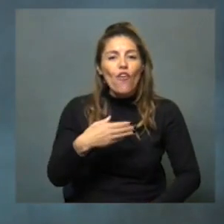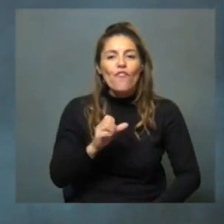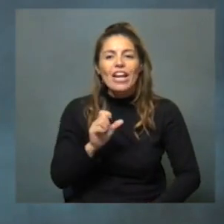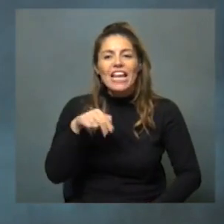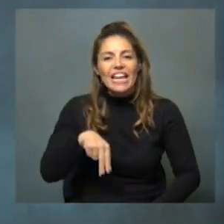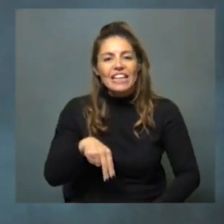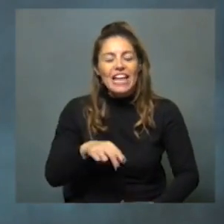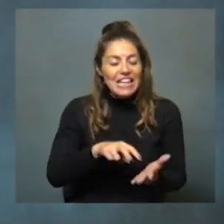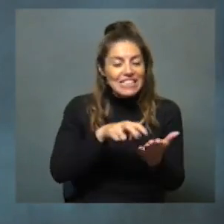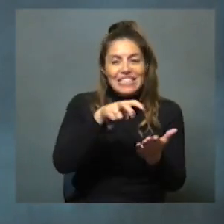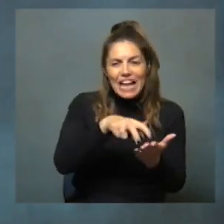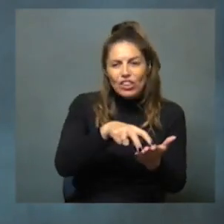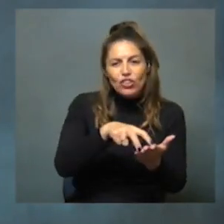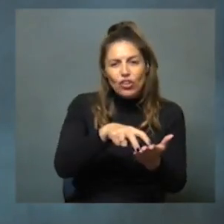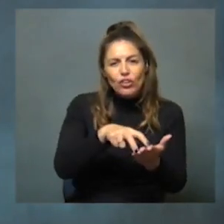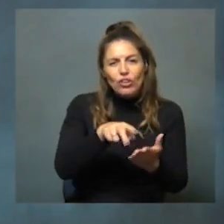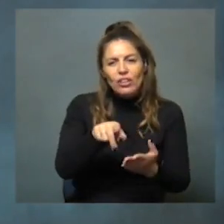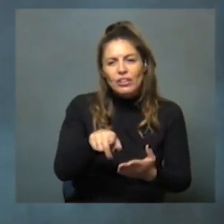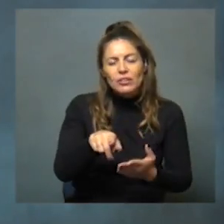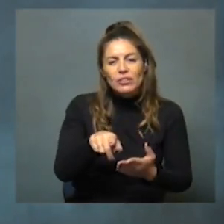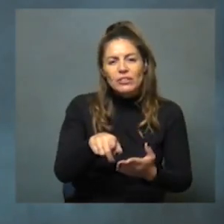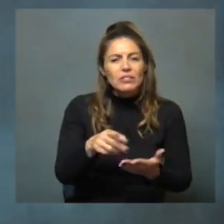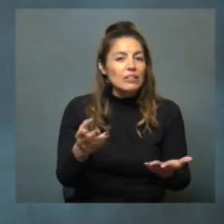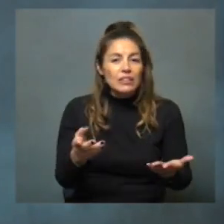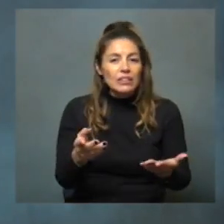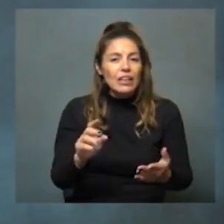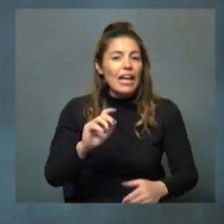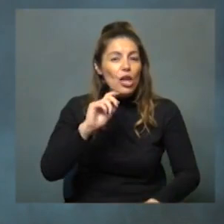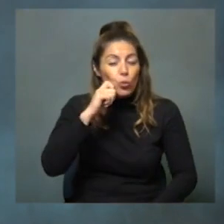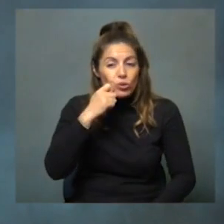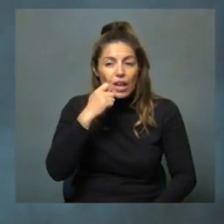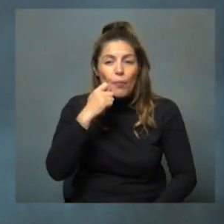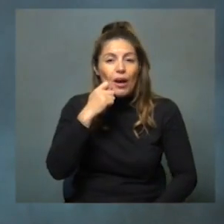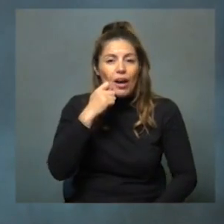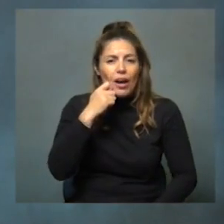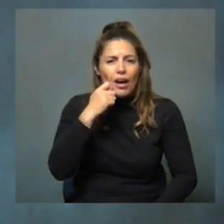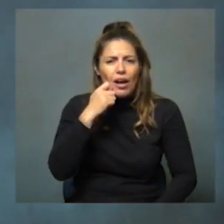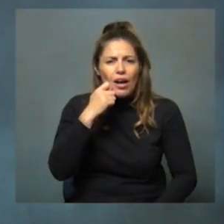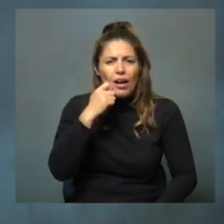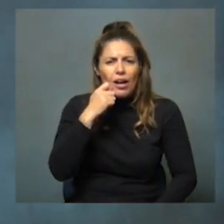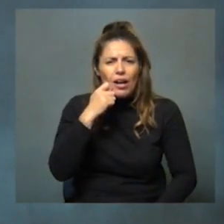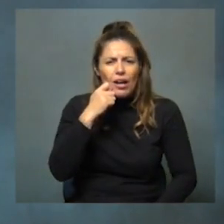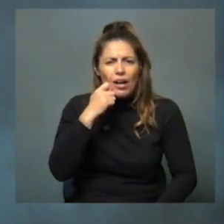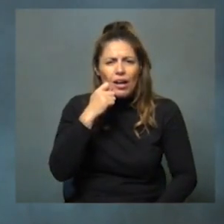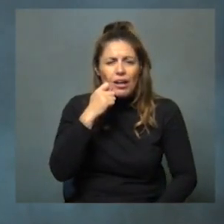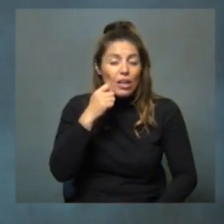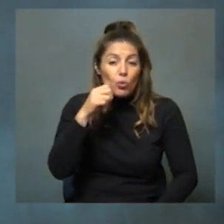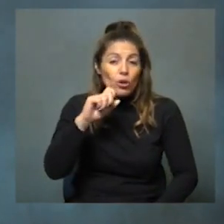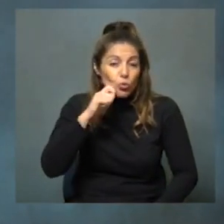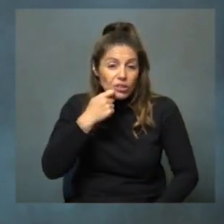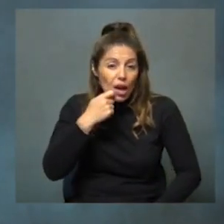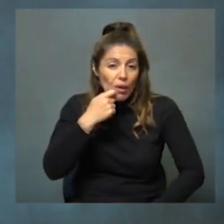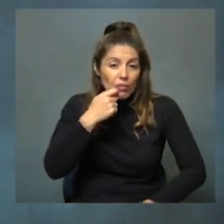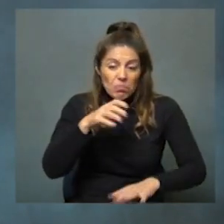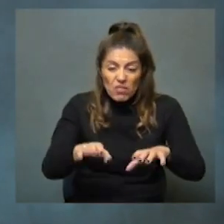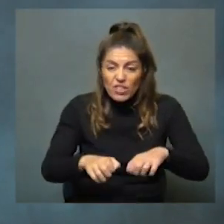Salto. Y bueno, y que le gustaba vos, sí, estar en la calle. O sea, que vivía en la